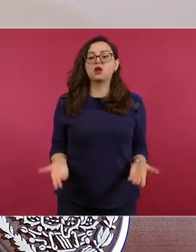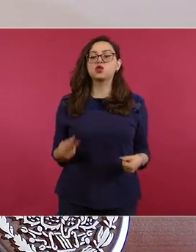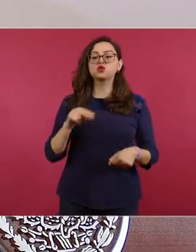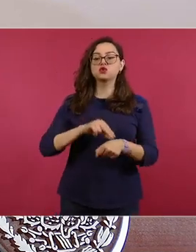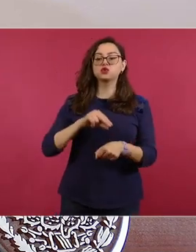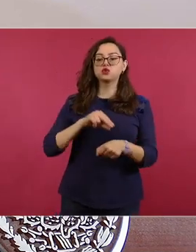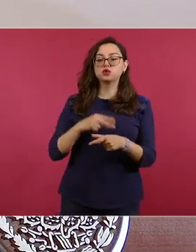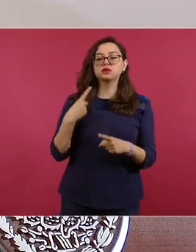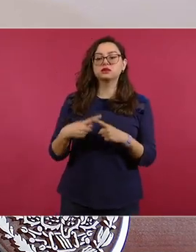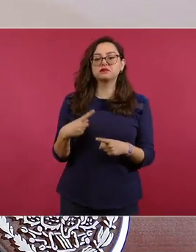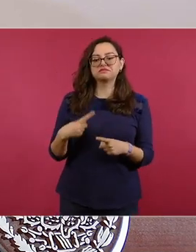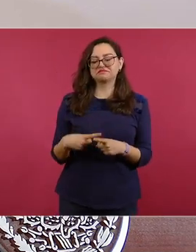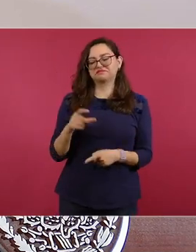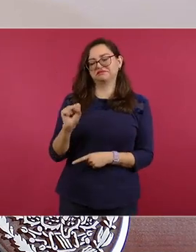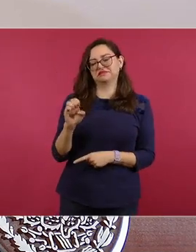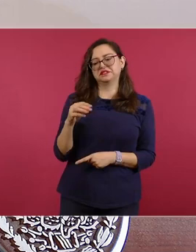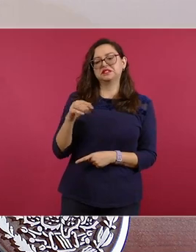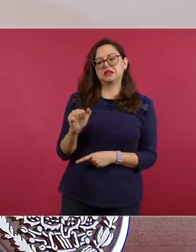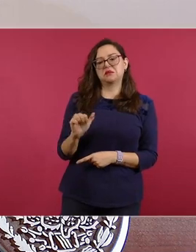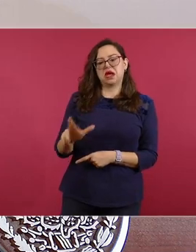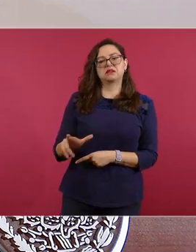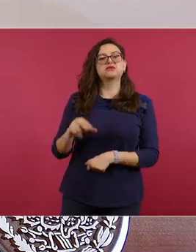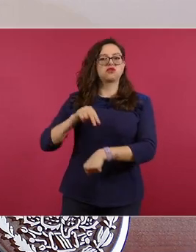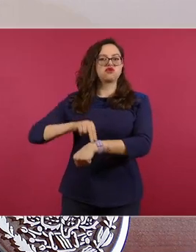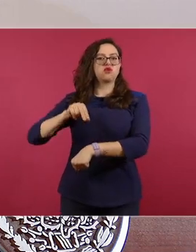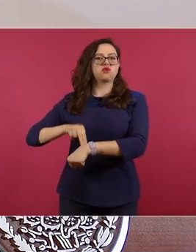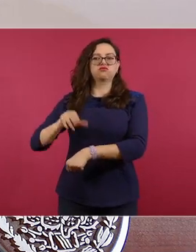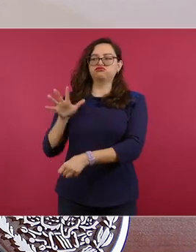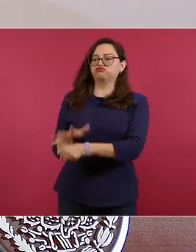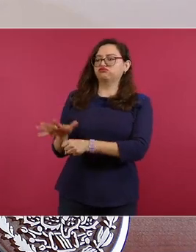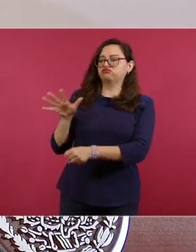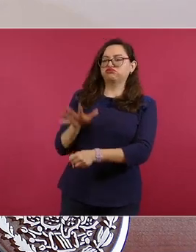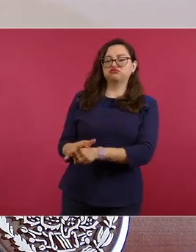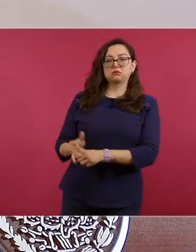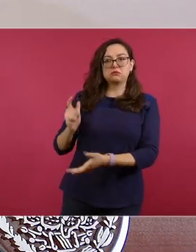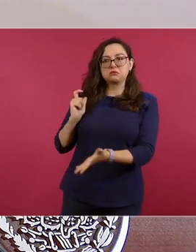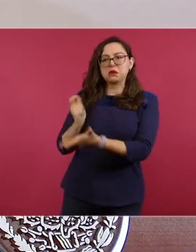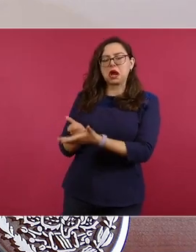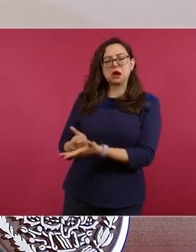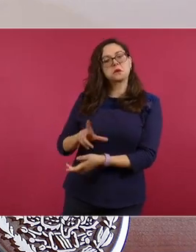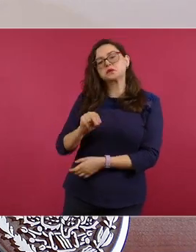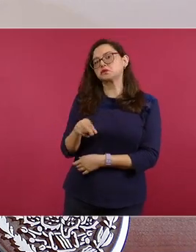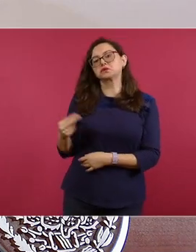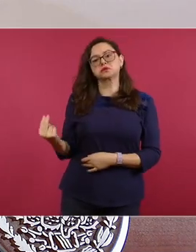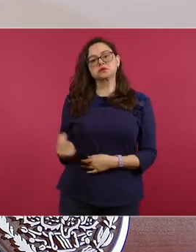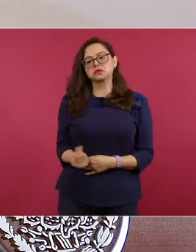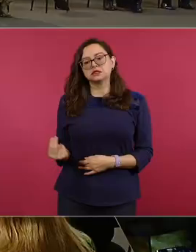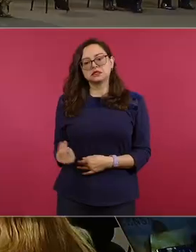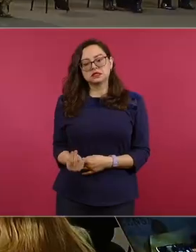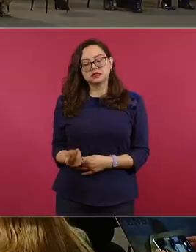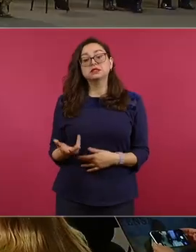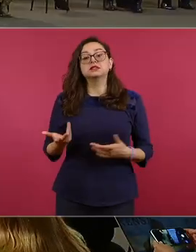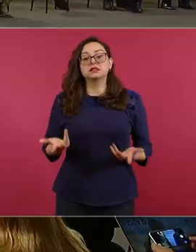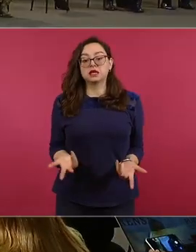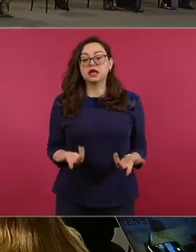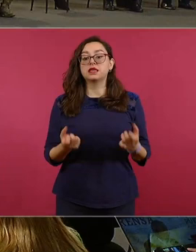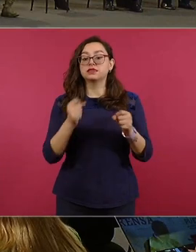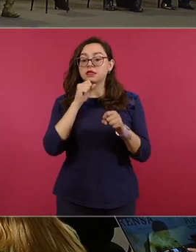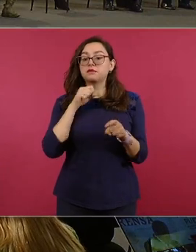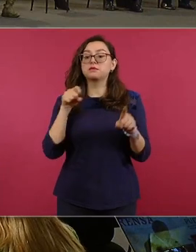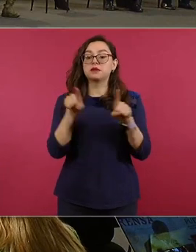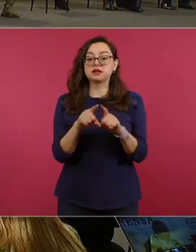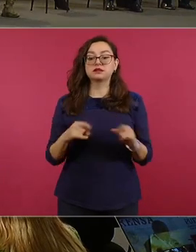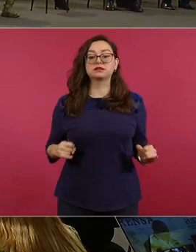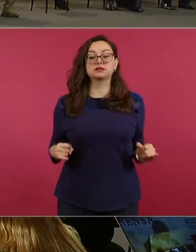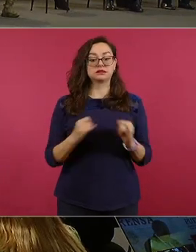de un convenio y sin costo para el aeropuerto. Se dieron 643 apoyos a otras dependencias y